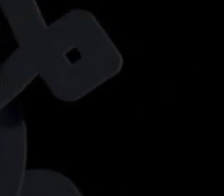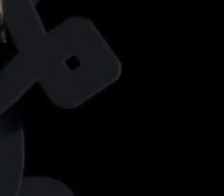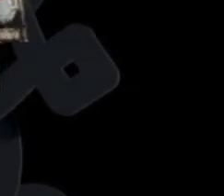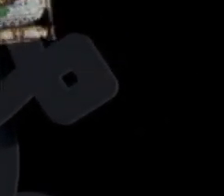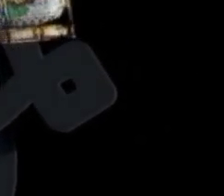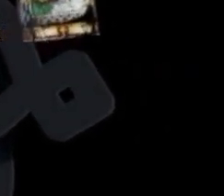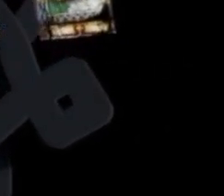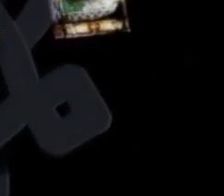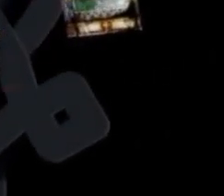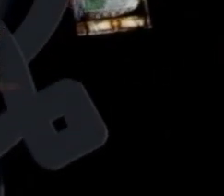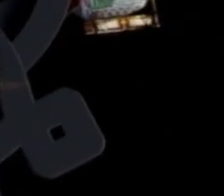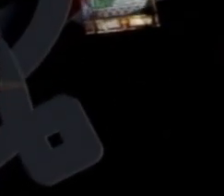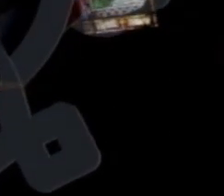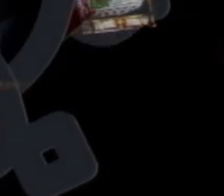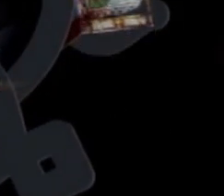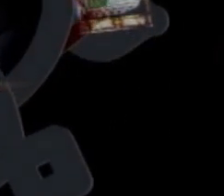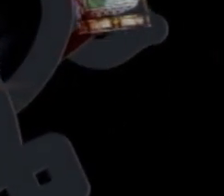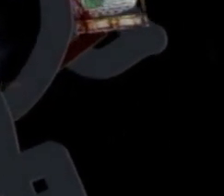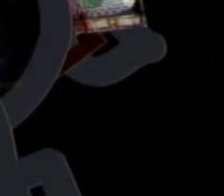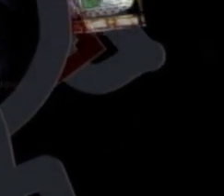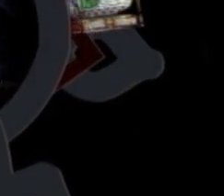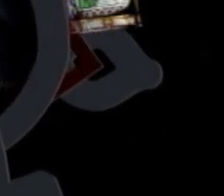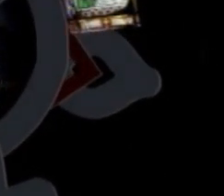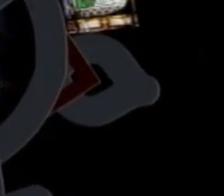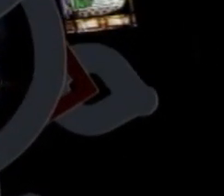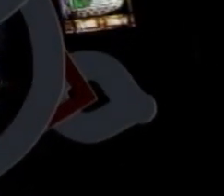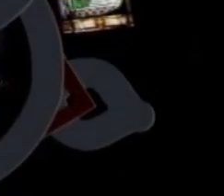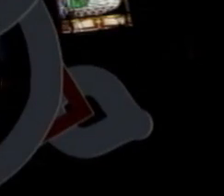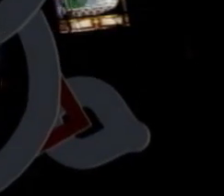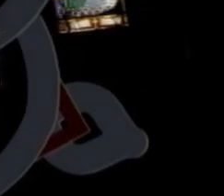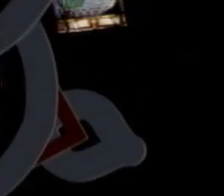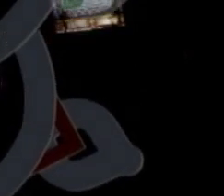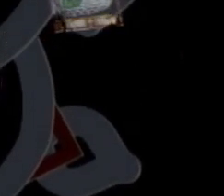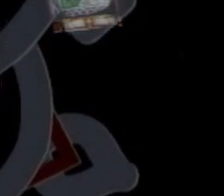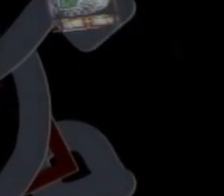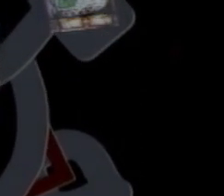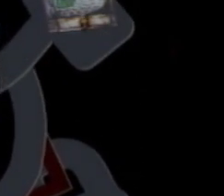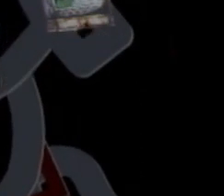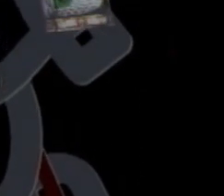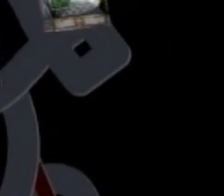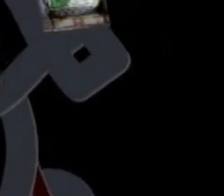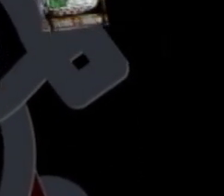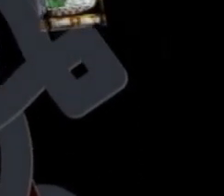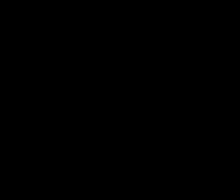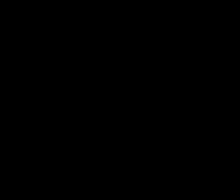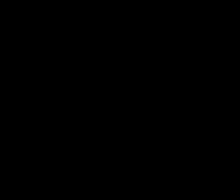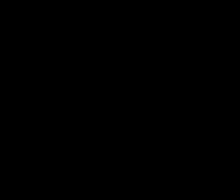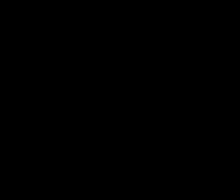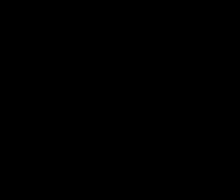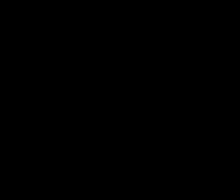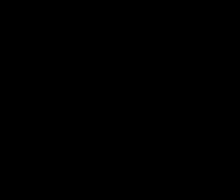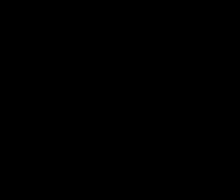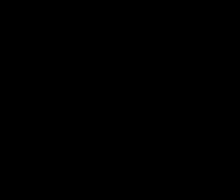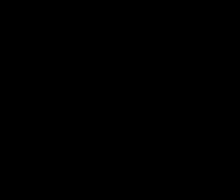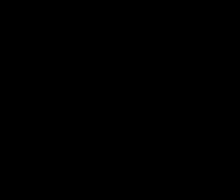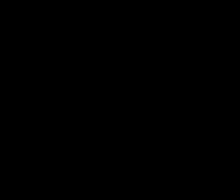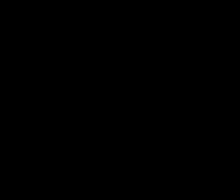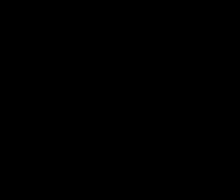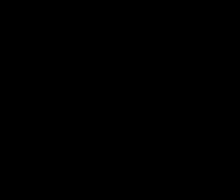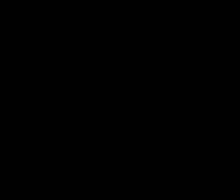al miércoles 8 a las 9 de la mañana, aquí en 13, Costa Rica Televisión.